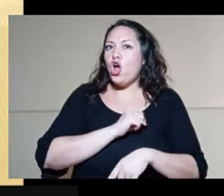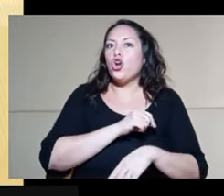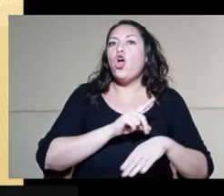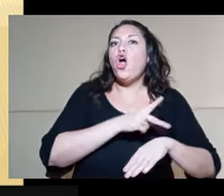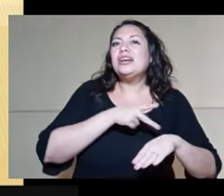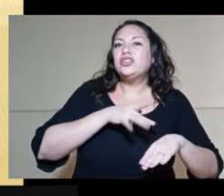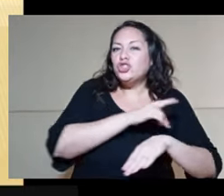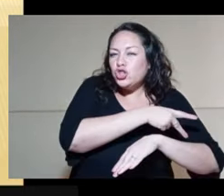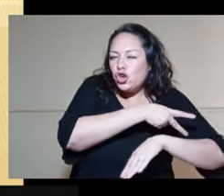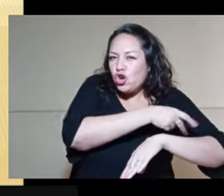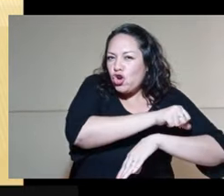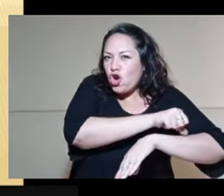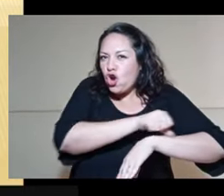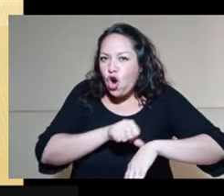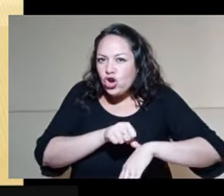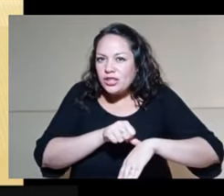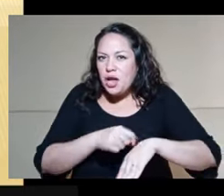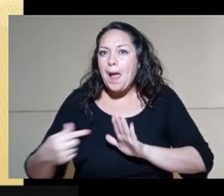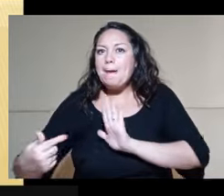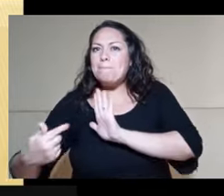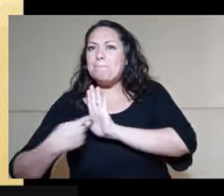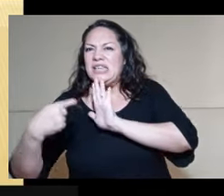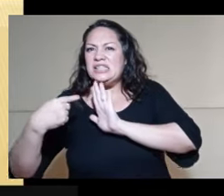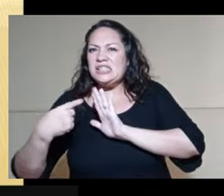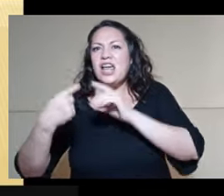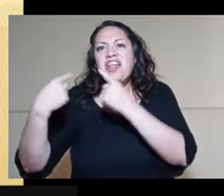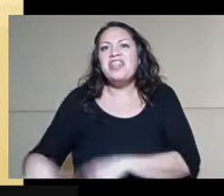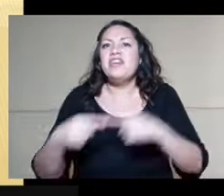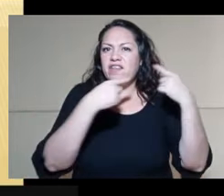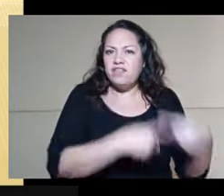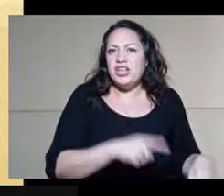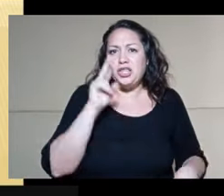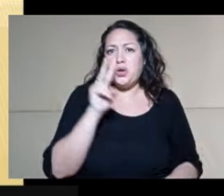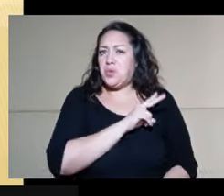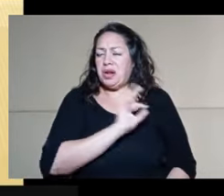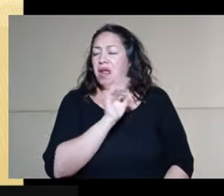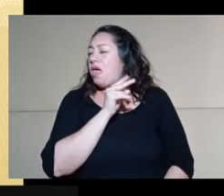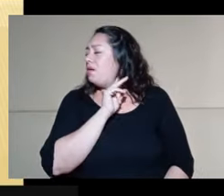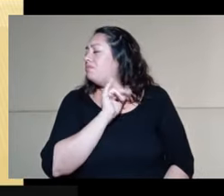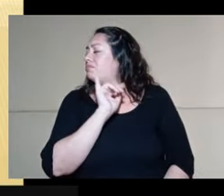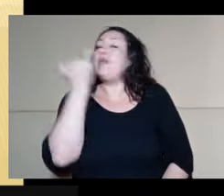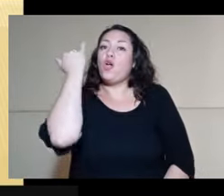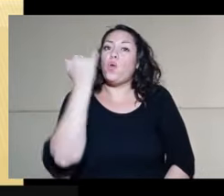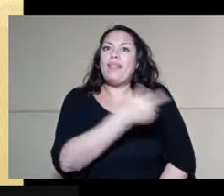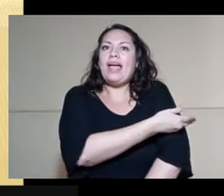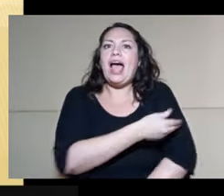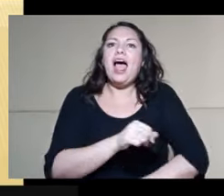cortando, y puede asociar un corte de un pinchazo. Lo podemos diferenciar aún sin estar